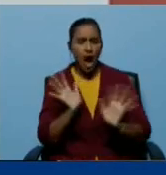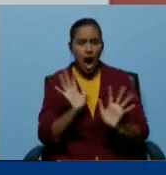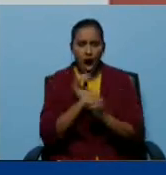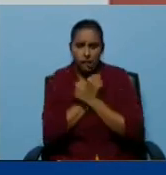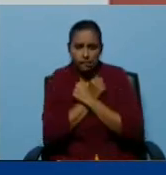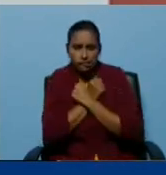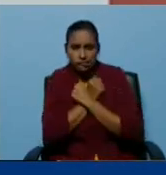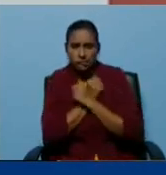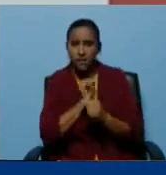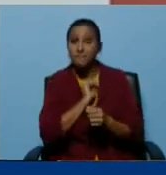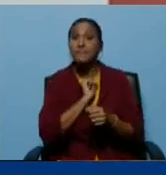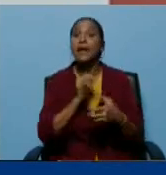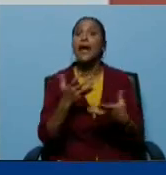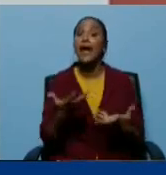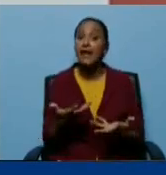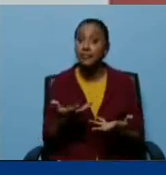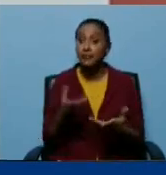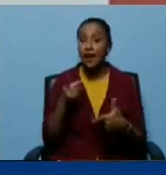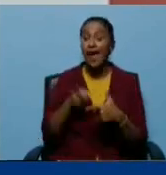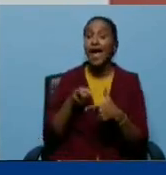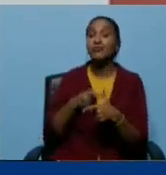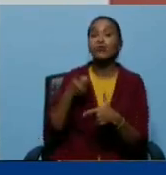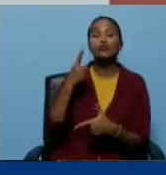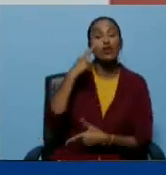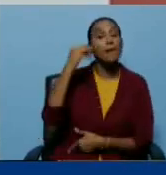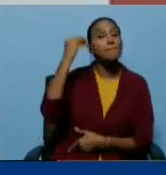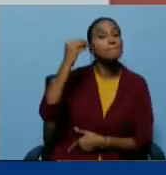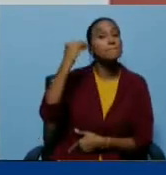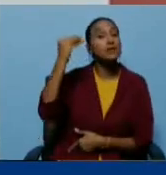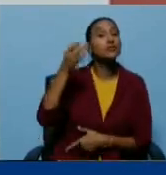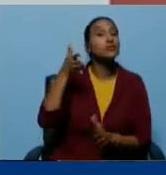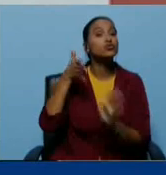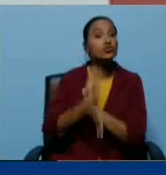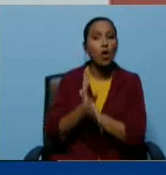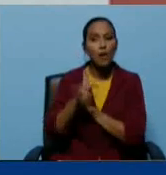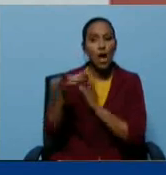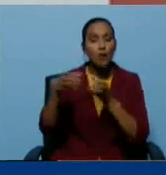Porque entonces uno se pregunta, si esta gente no tomó el poder,